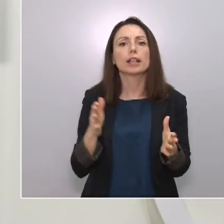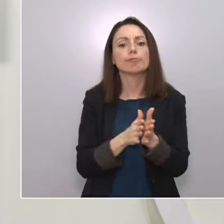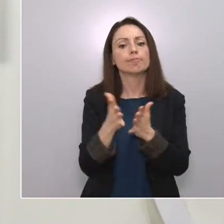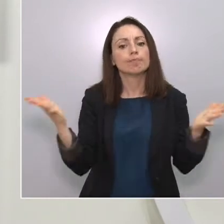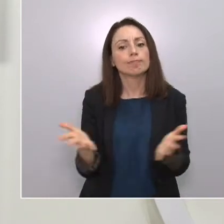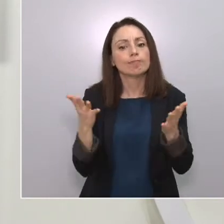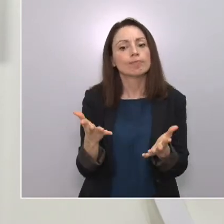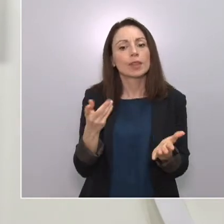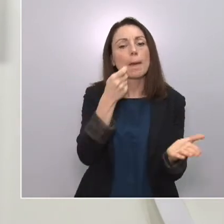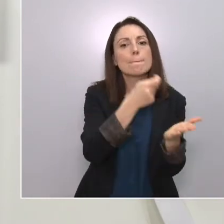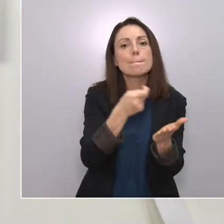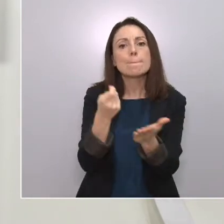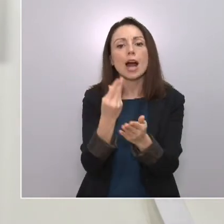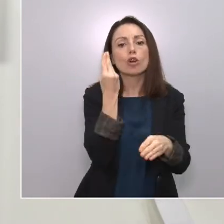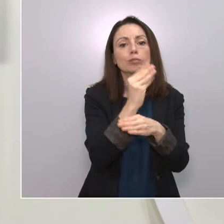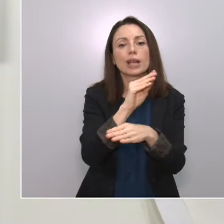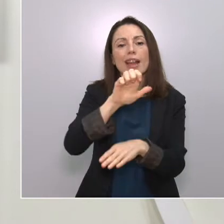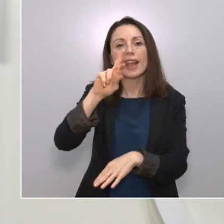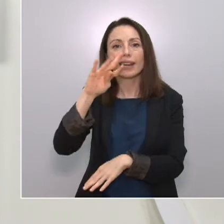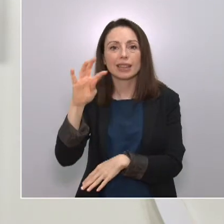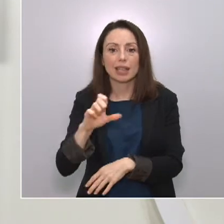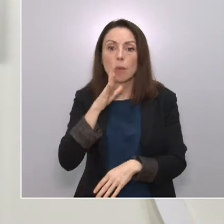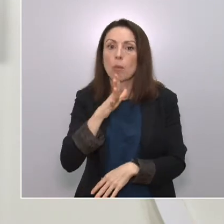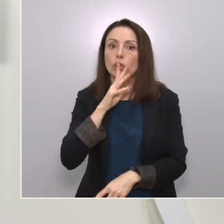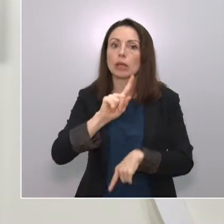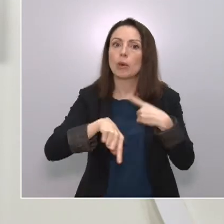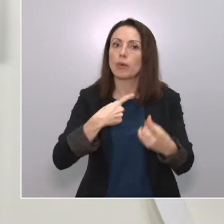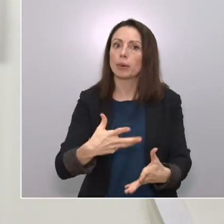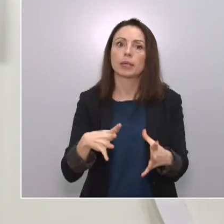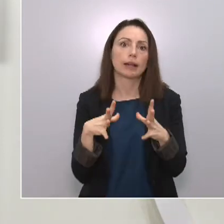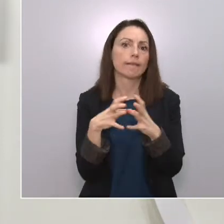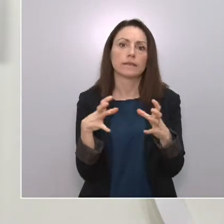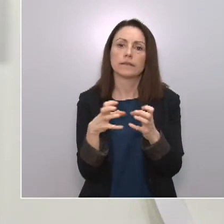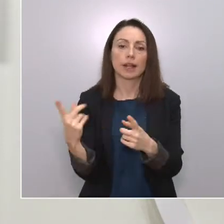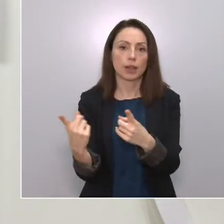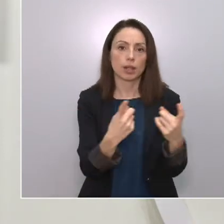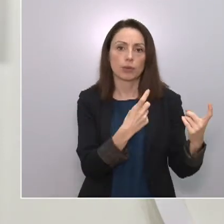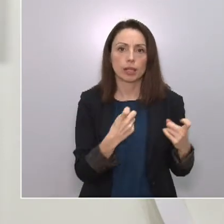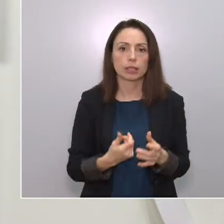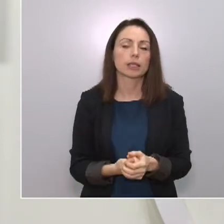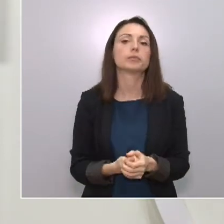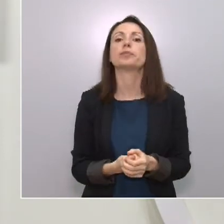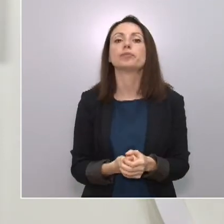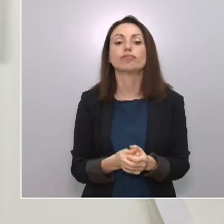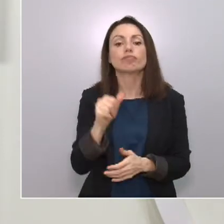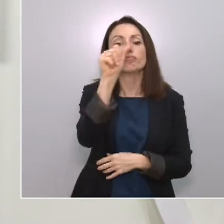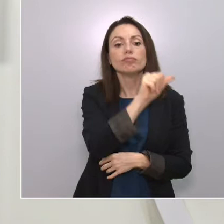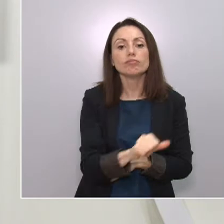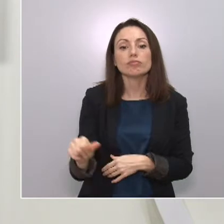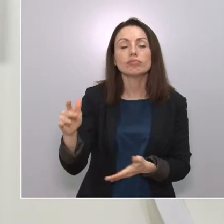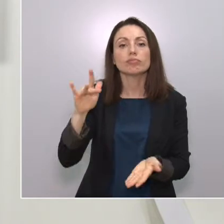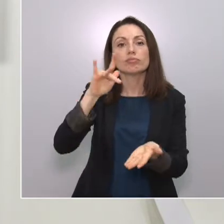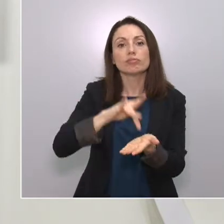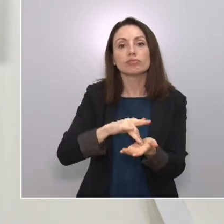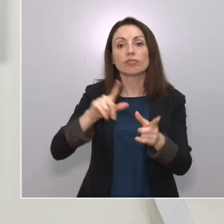el pago de los ERTEs, porque hay muchas familias que lo están esperando. Una semana más, desde que anunciara